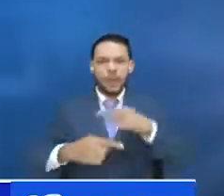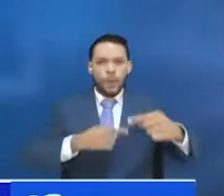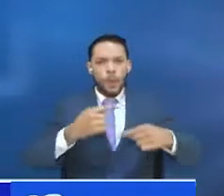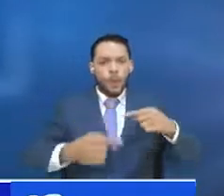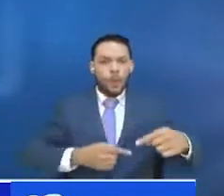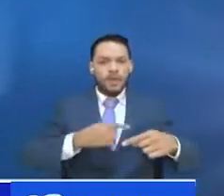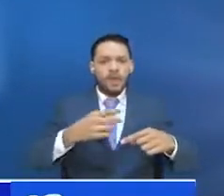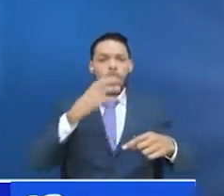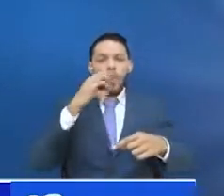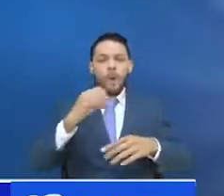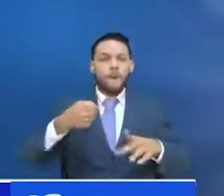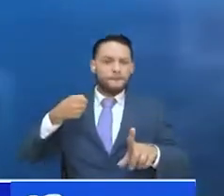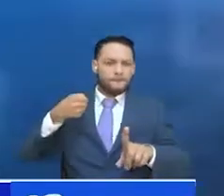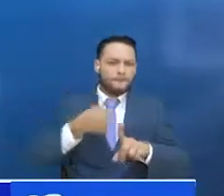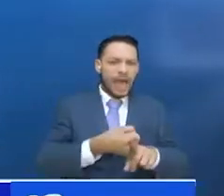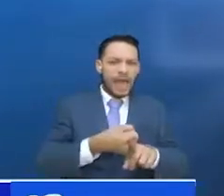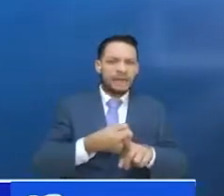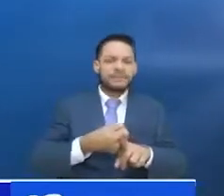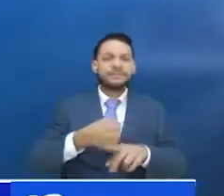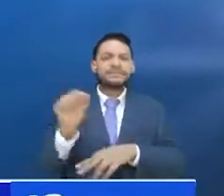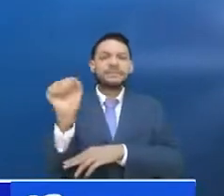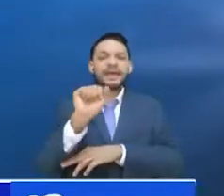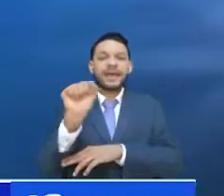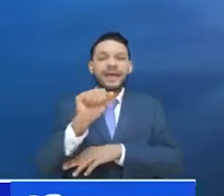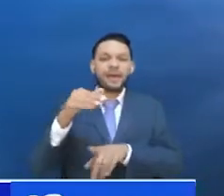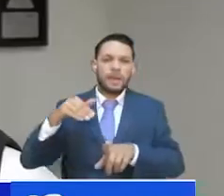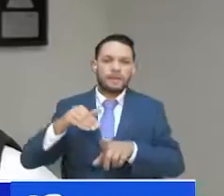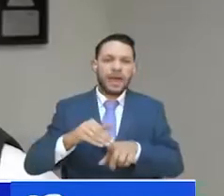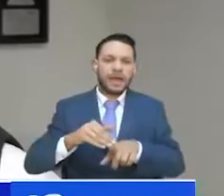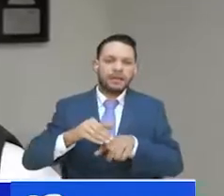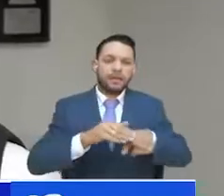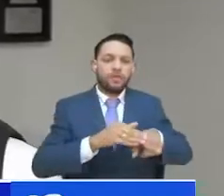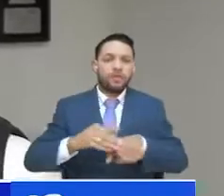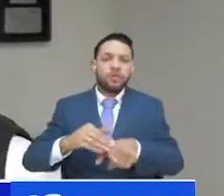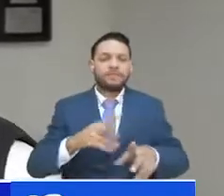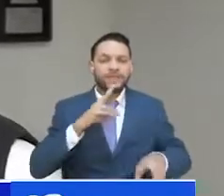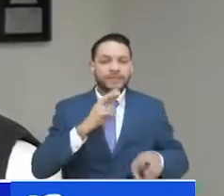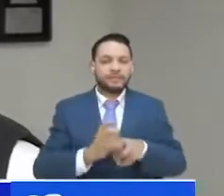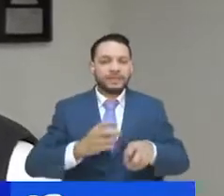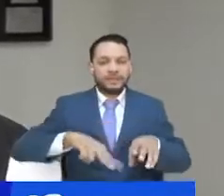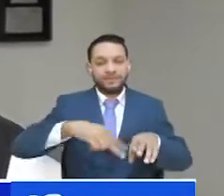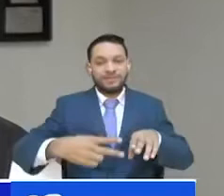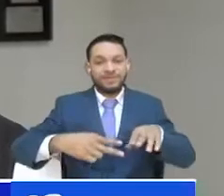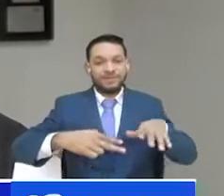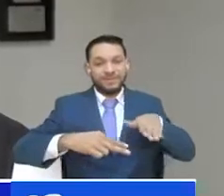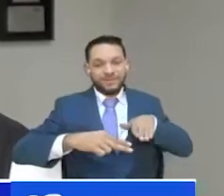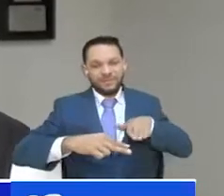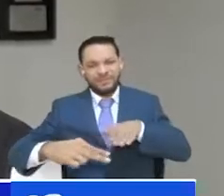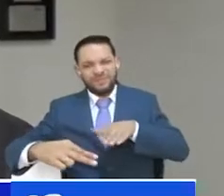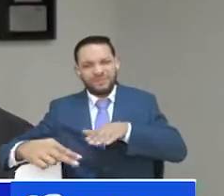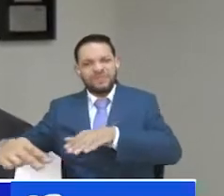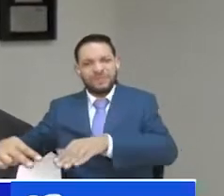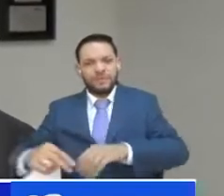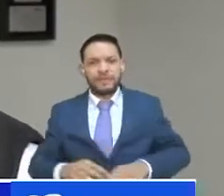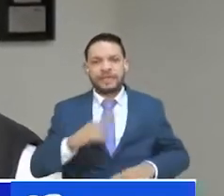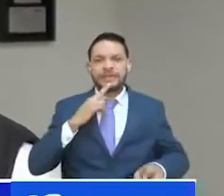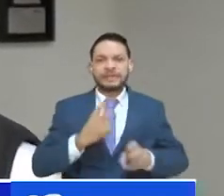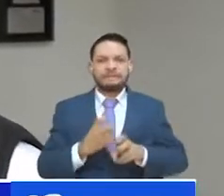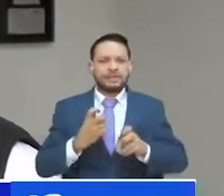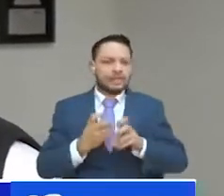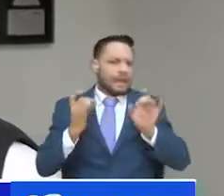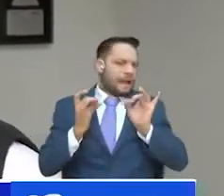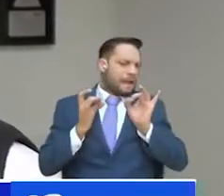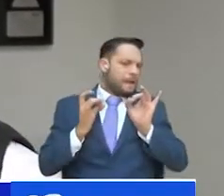De acuerdo con el informe de las autoridades, la situación se dio por imprudencia. El accidente se atiende pues como un accidente